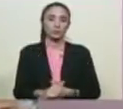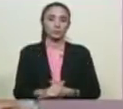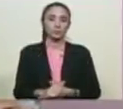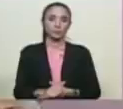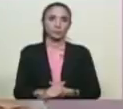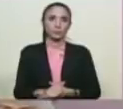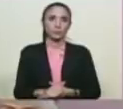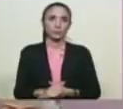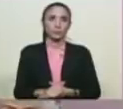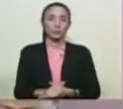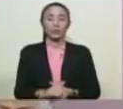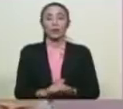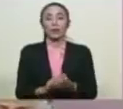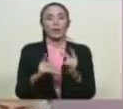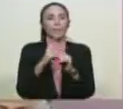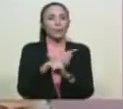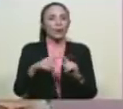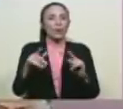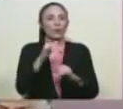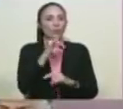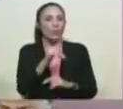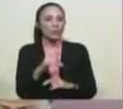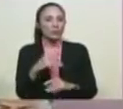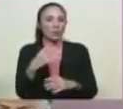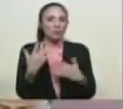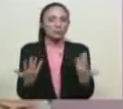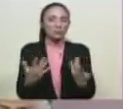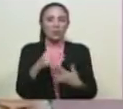pero las palabras que usó